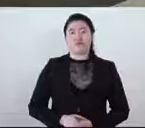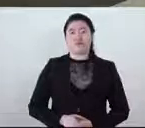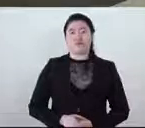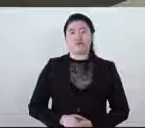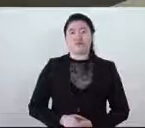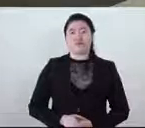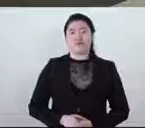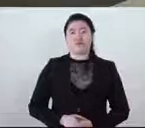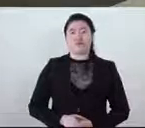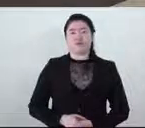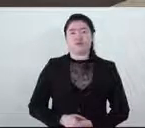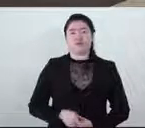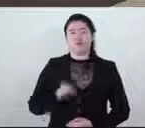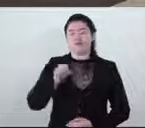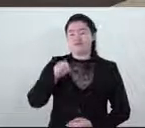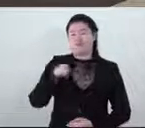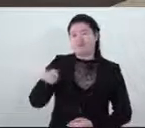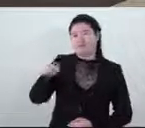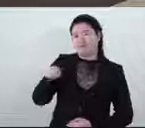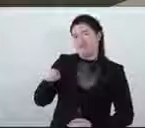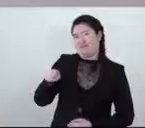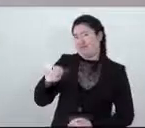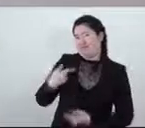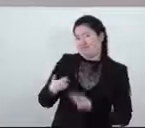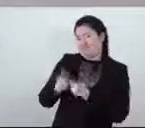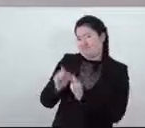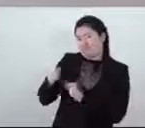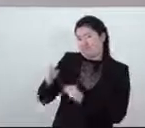Sí, por política de la empresa, ellos no